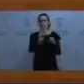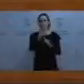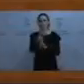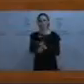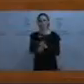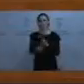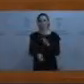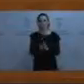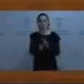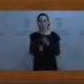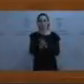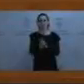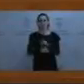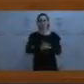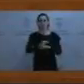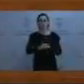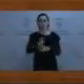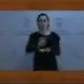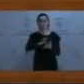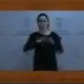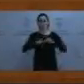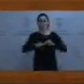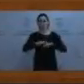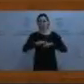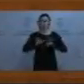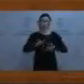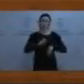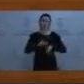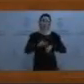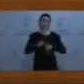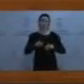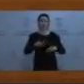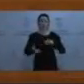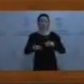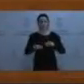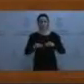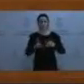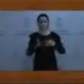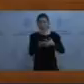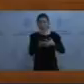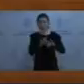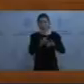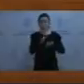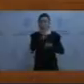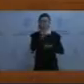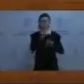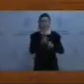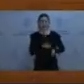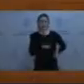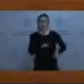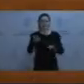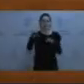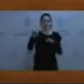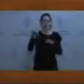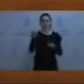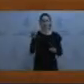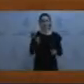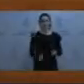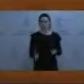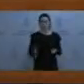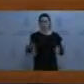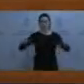seguir el cumplimiento adecuado, dejando un tiempo prudencial por medio, traslados de profesionales, OPE,